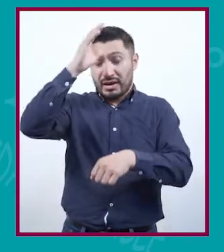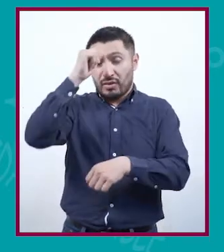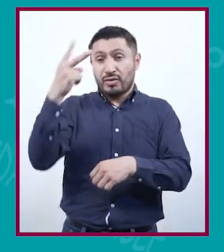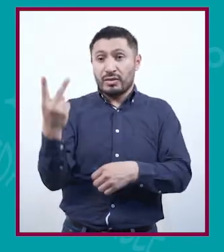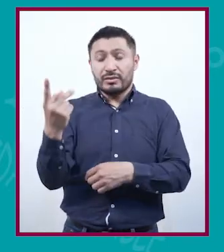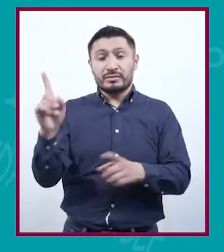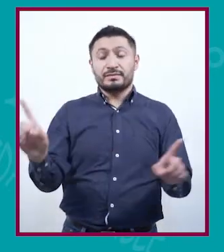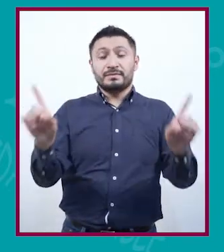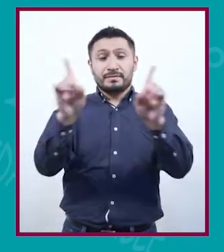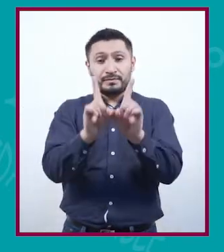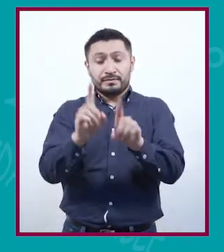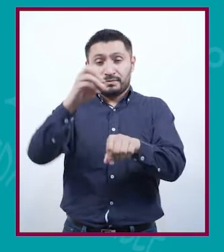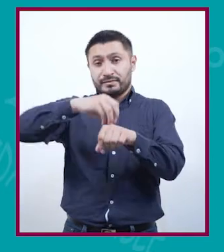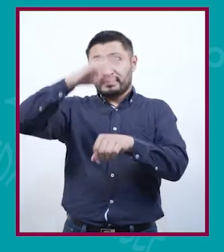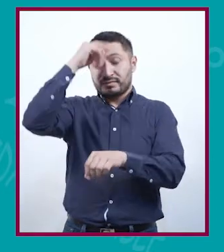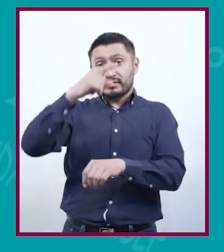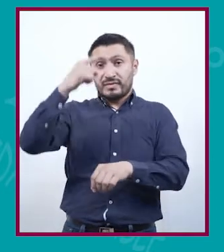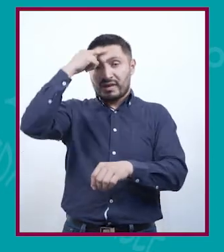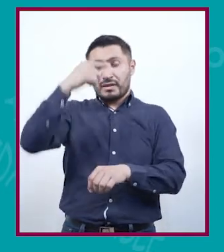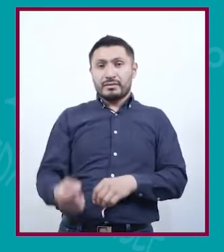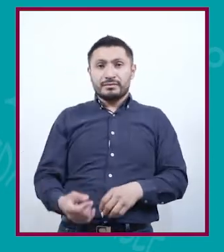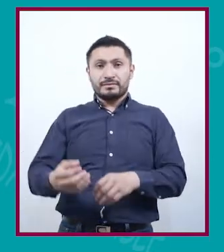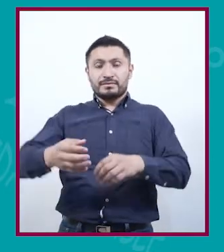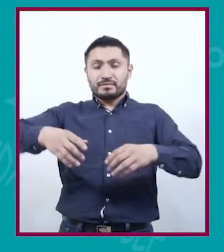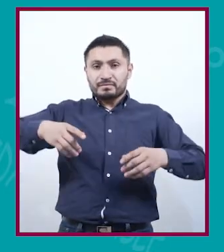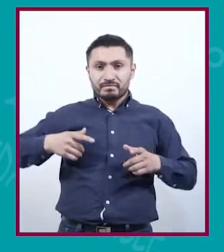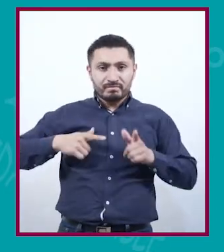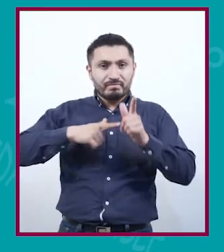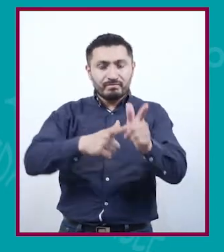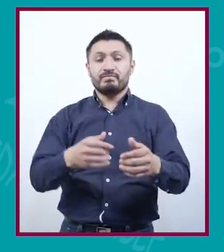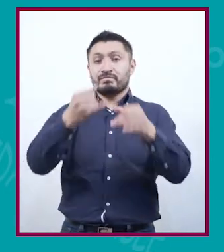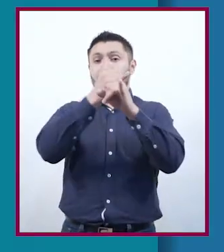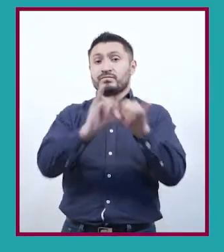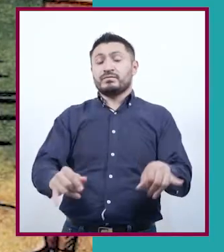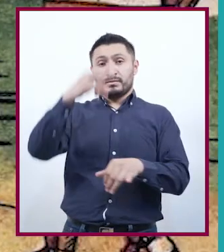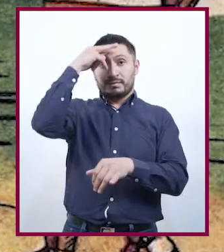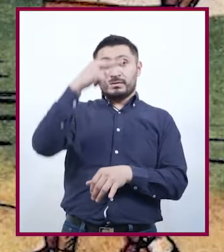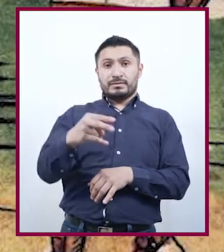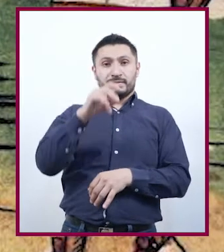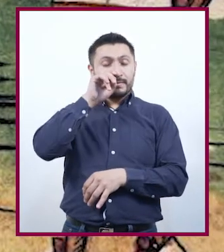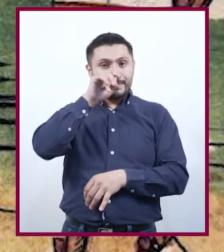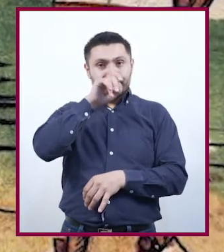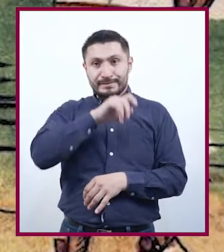dos militares que permitiría la consumación de la independencia de México.